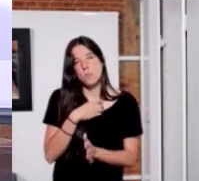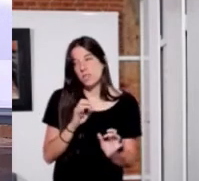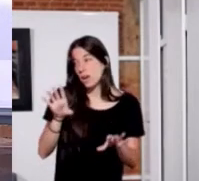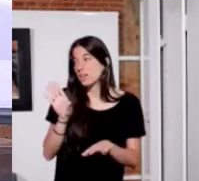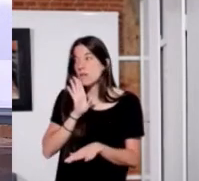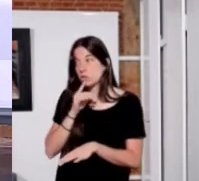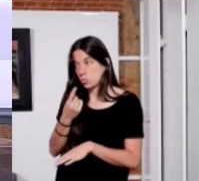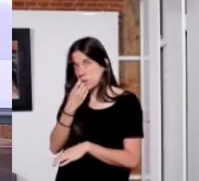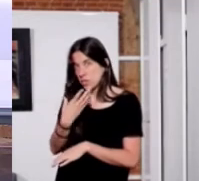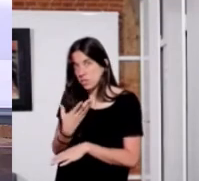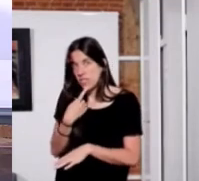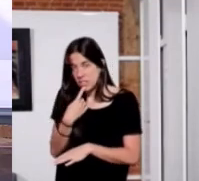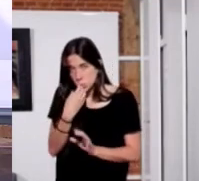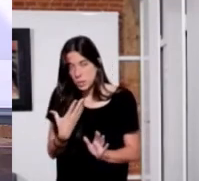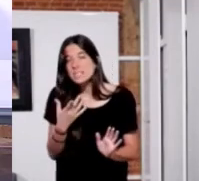pero que también puede ser un espacio